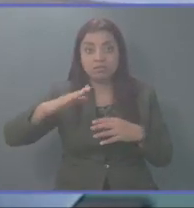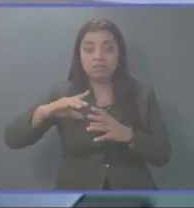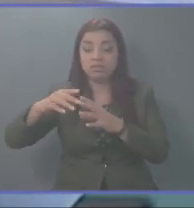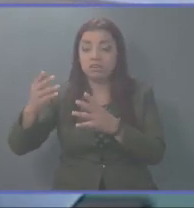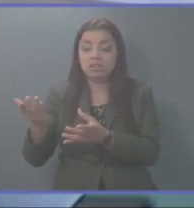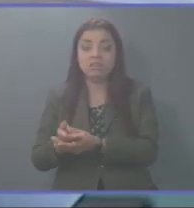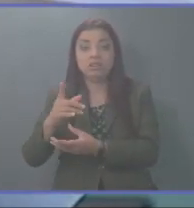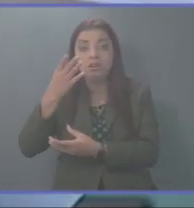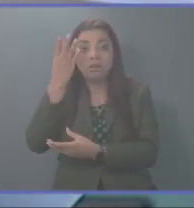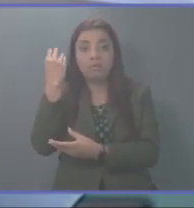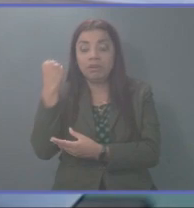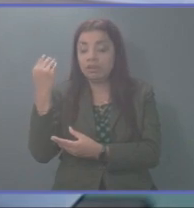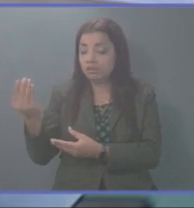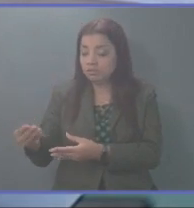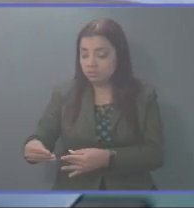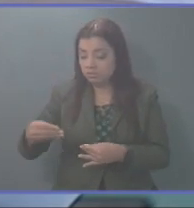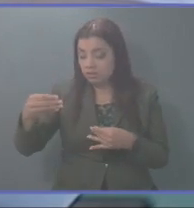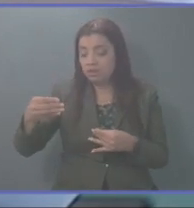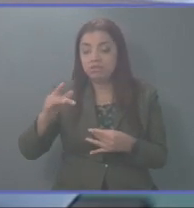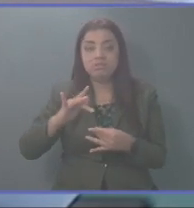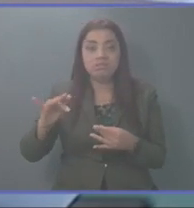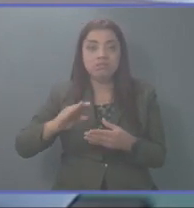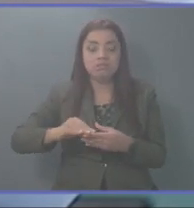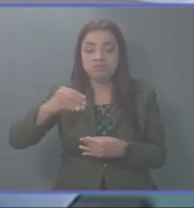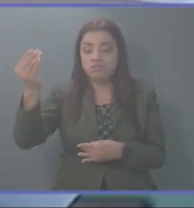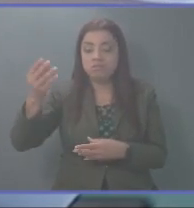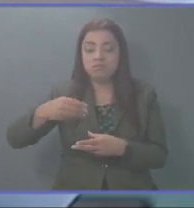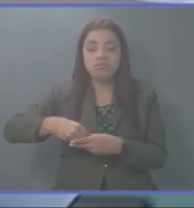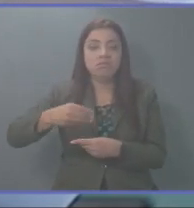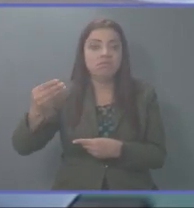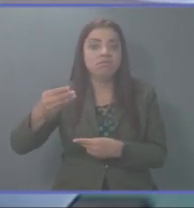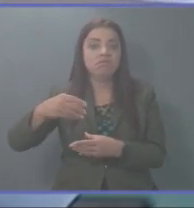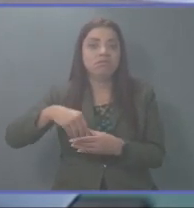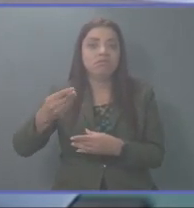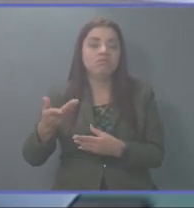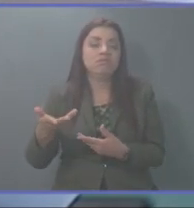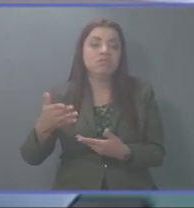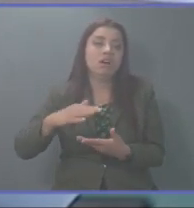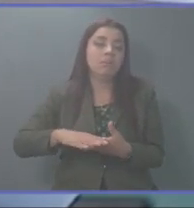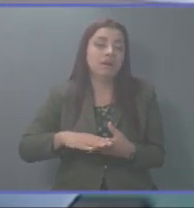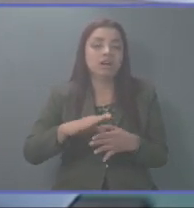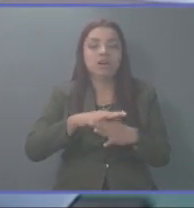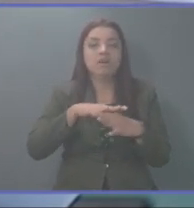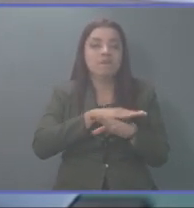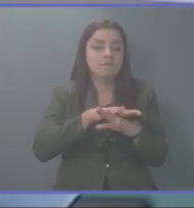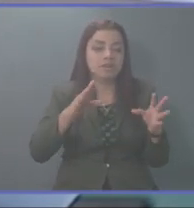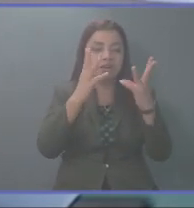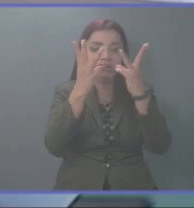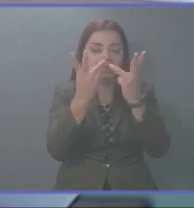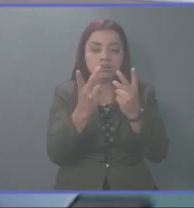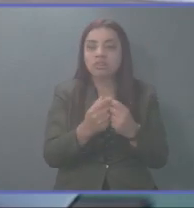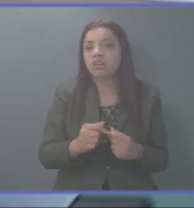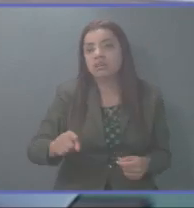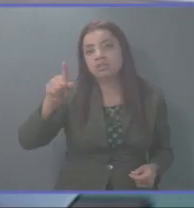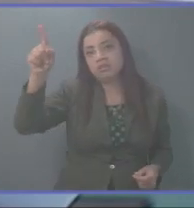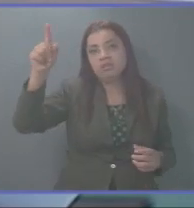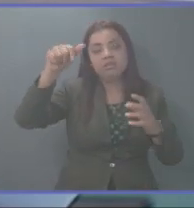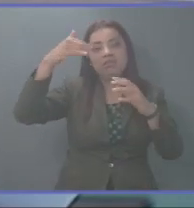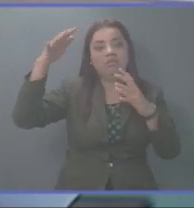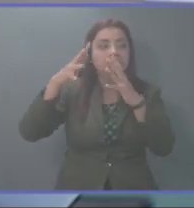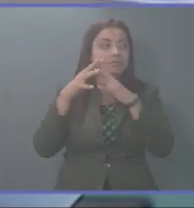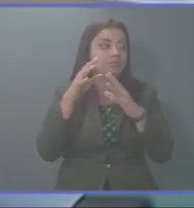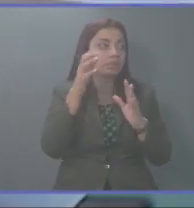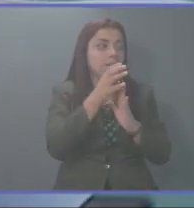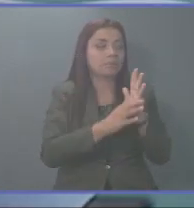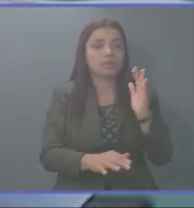y sin marcas de manera individual y los abrirán, iniciando el proceso de cierre y escrutinio de conformidad a lo establecido en el capítulo 5